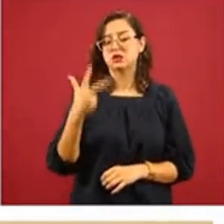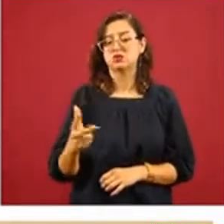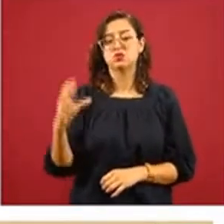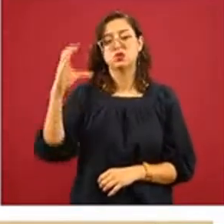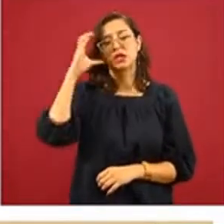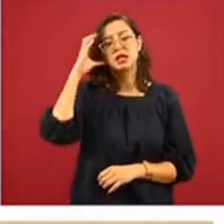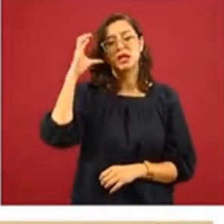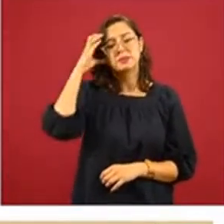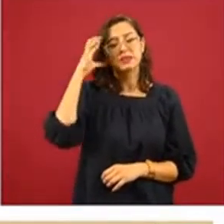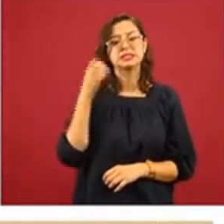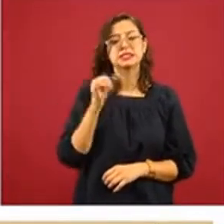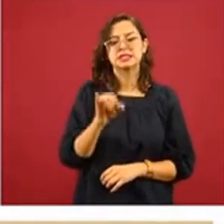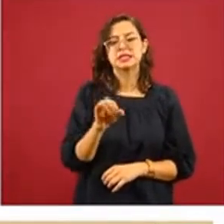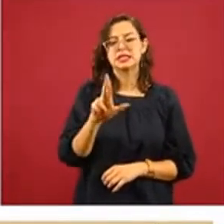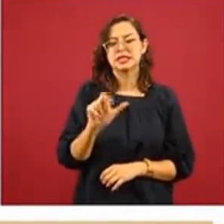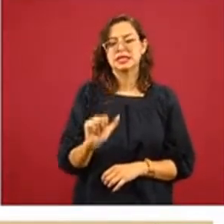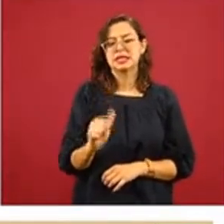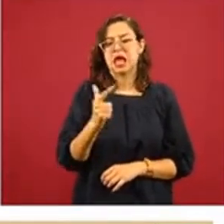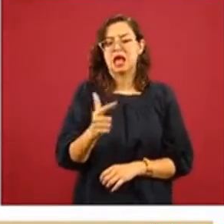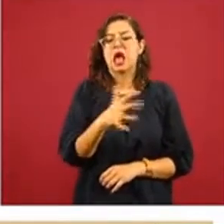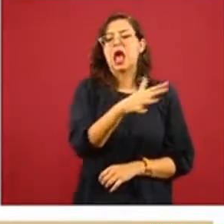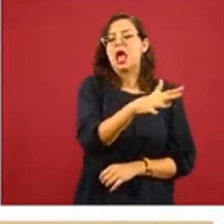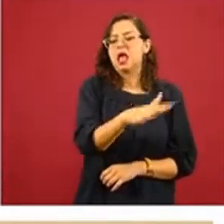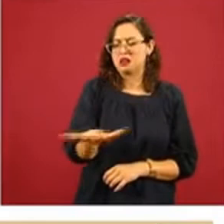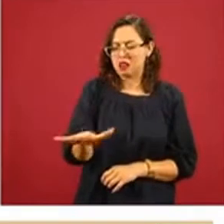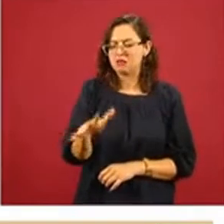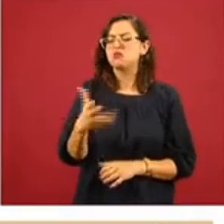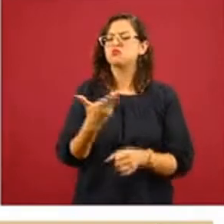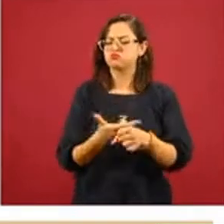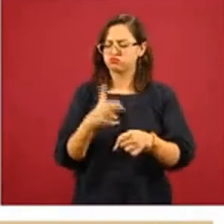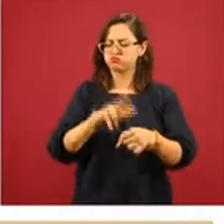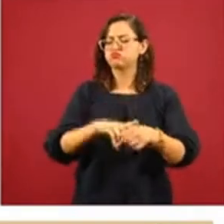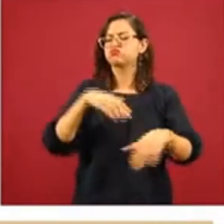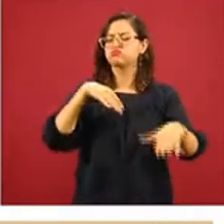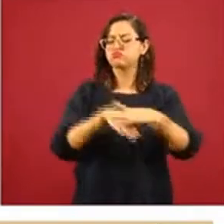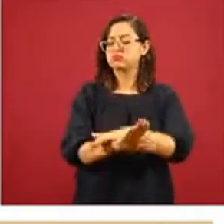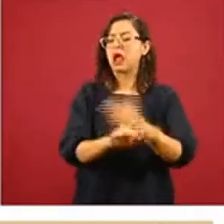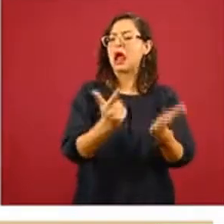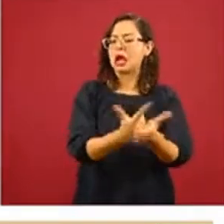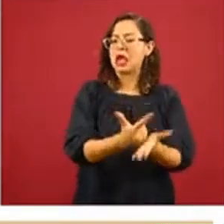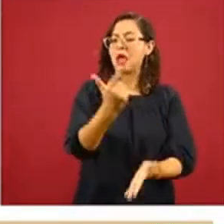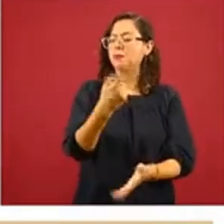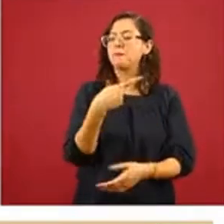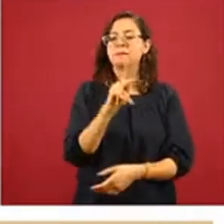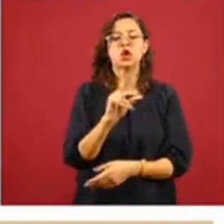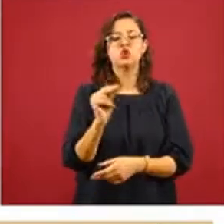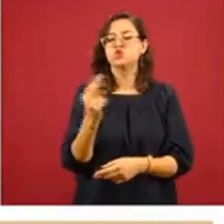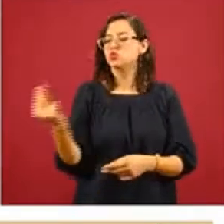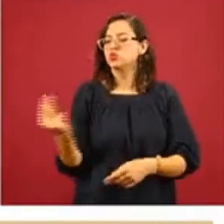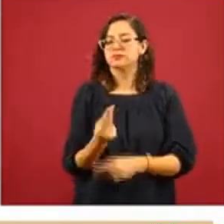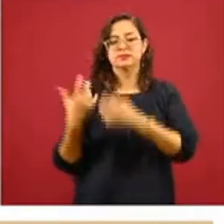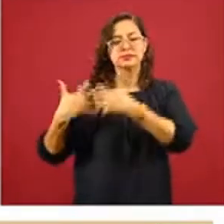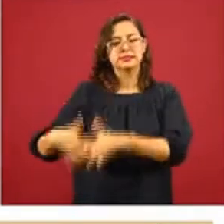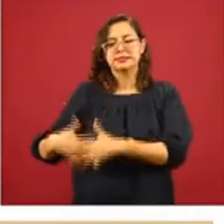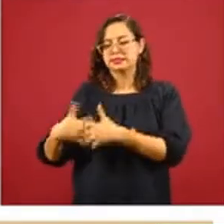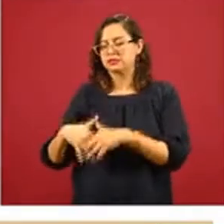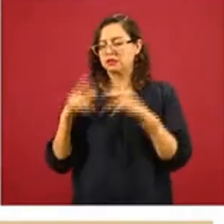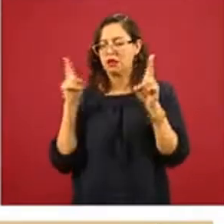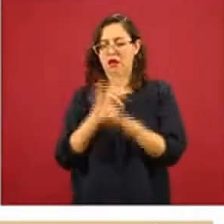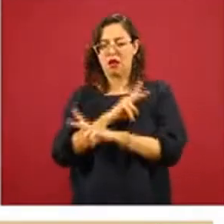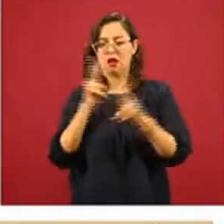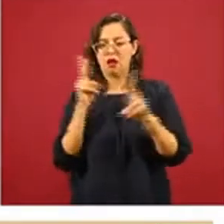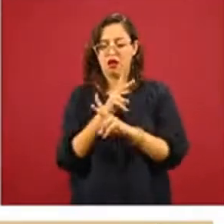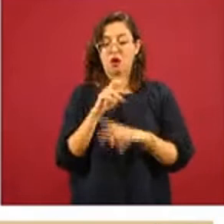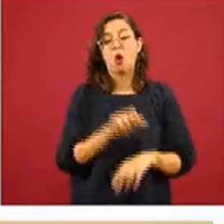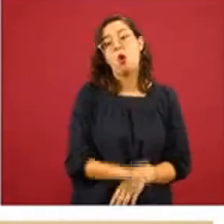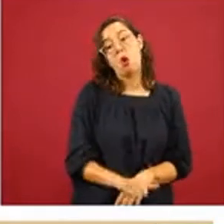son las que se utilizan para los pacientes graves, pero que aún no requieren de un ventilador mecánico. Las camas que